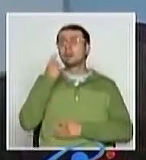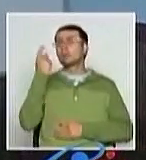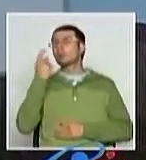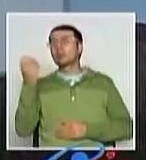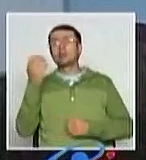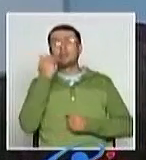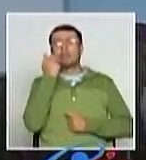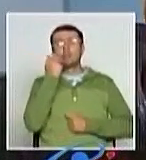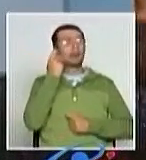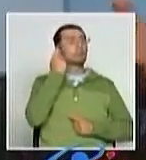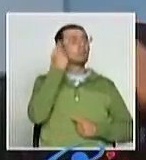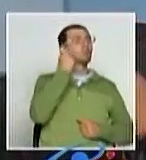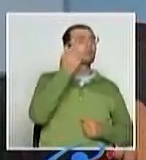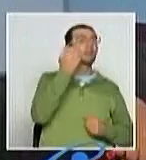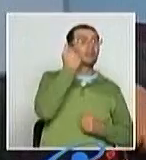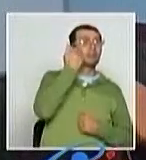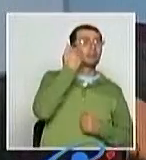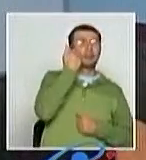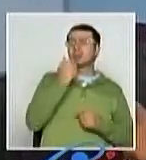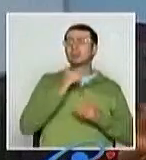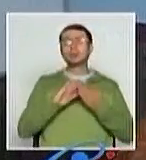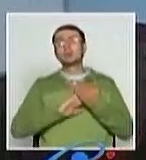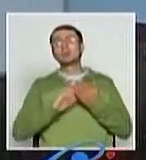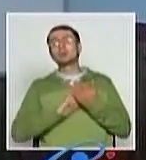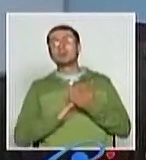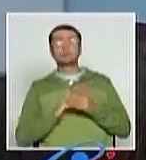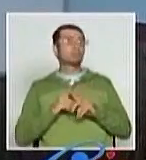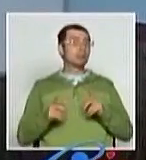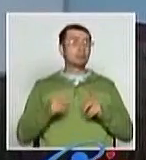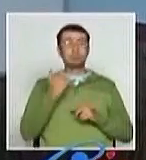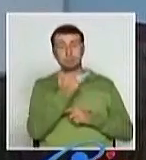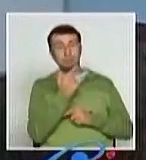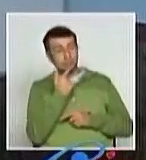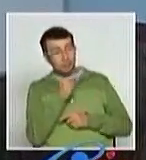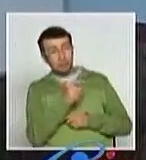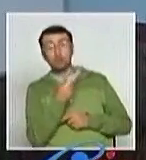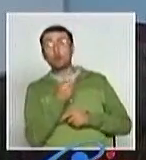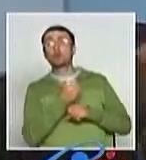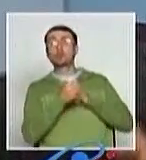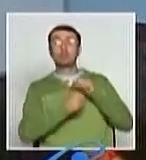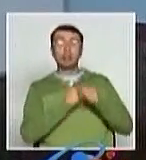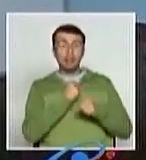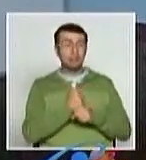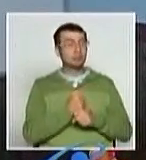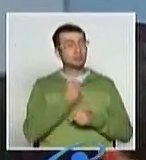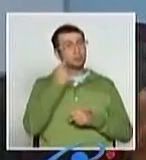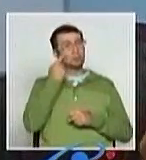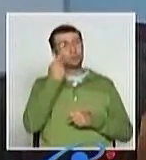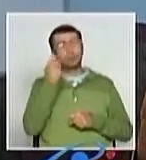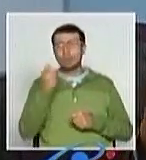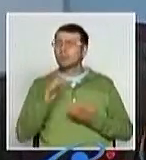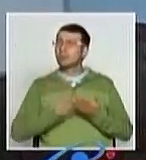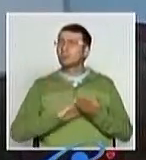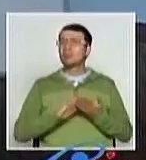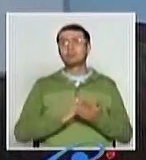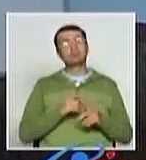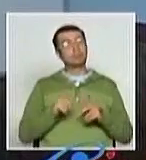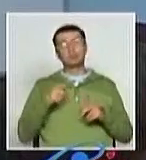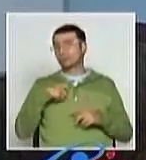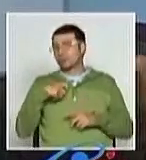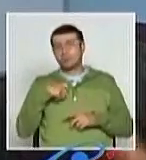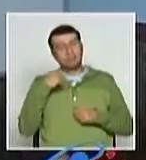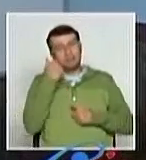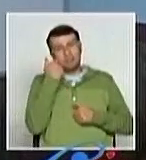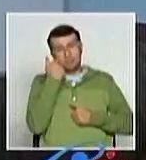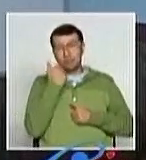mundo físico cuando le estoy diciendo a esta señora dos años buscando una enfermedad que no tenía estaba era en su mundo psíquico